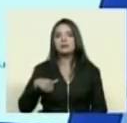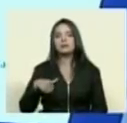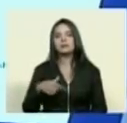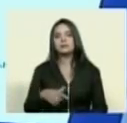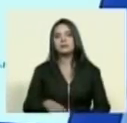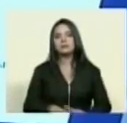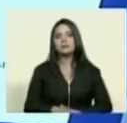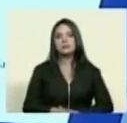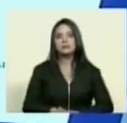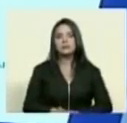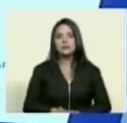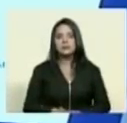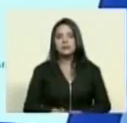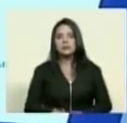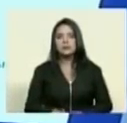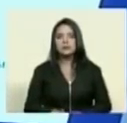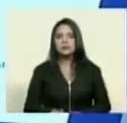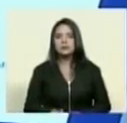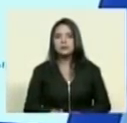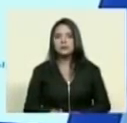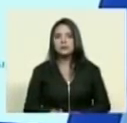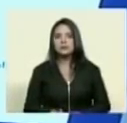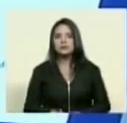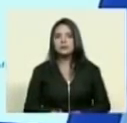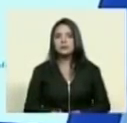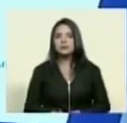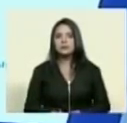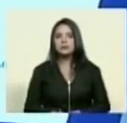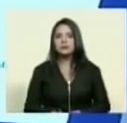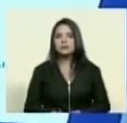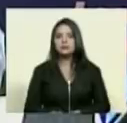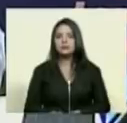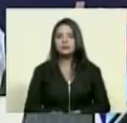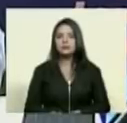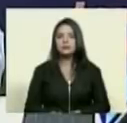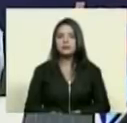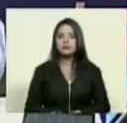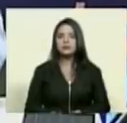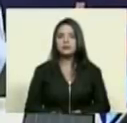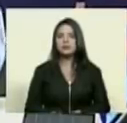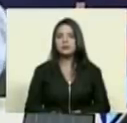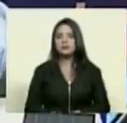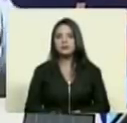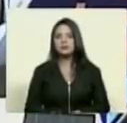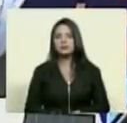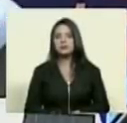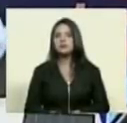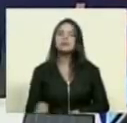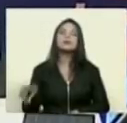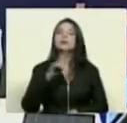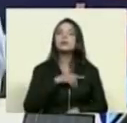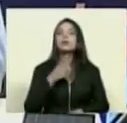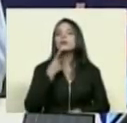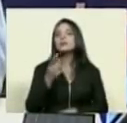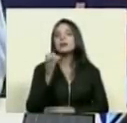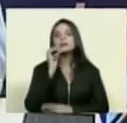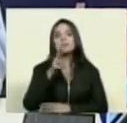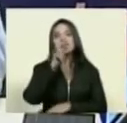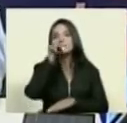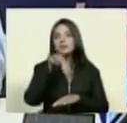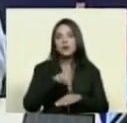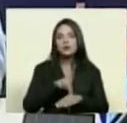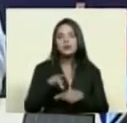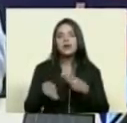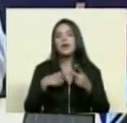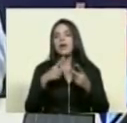Maduro en el acto reconoció la victoria. No solamente lo reconoció, porque ahorita se la pasan hablando, que si la Asamblea Nacional, que